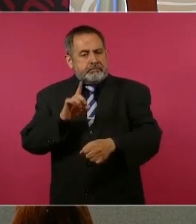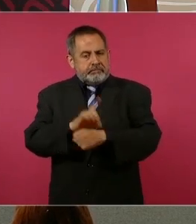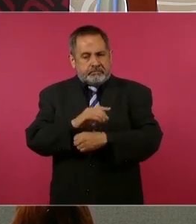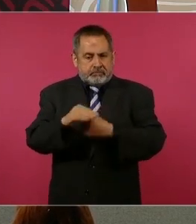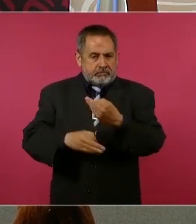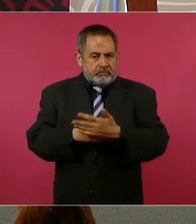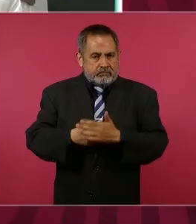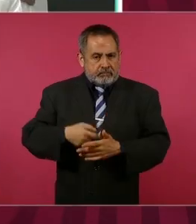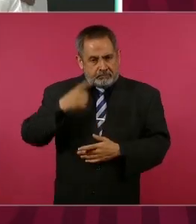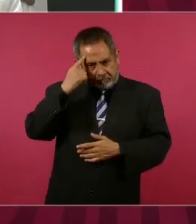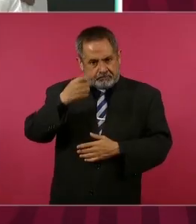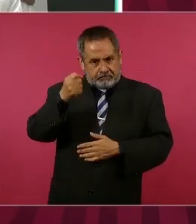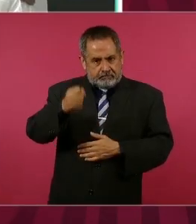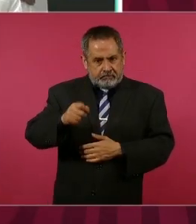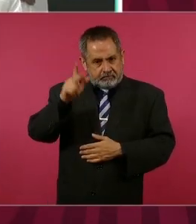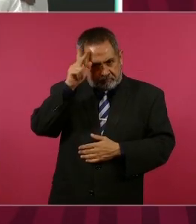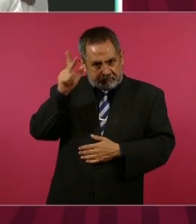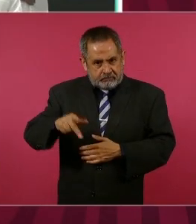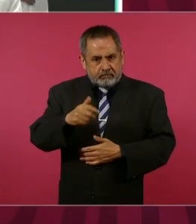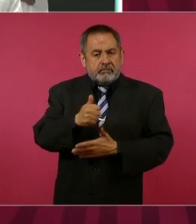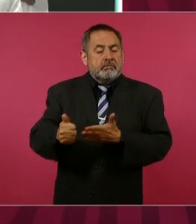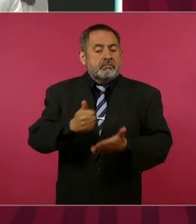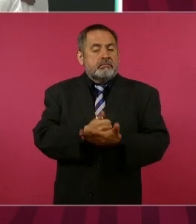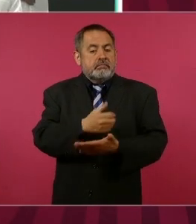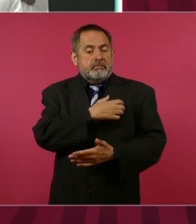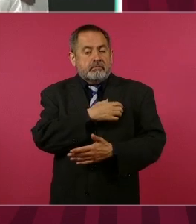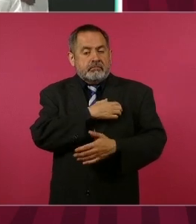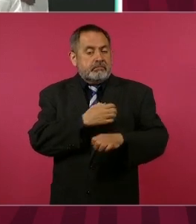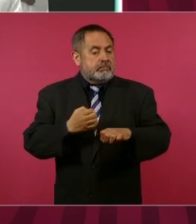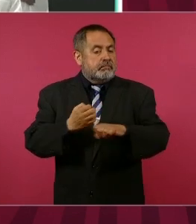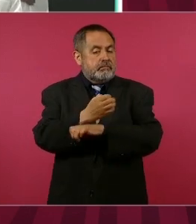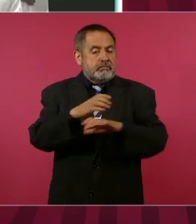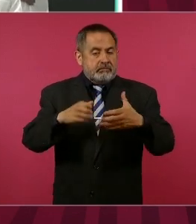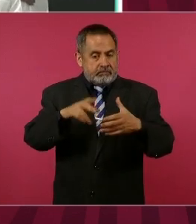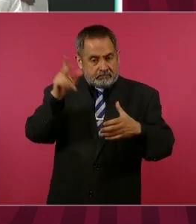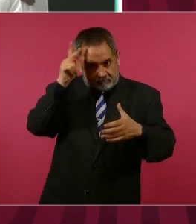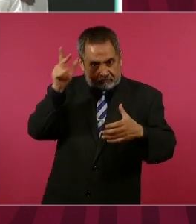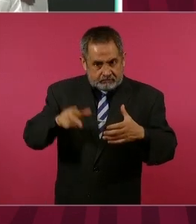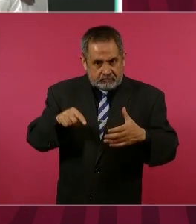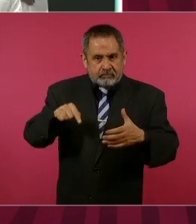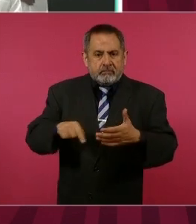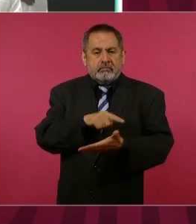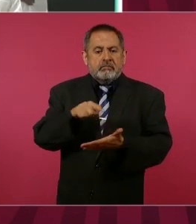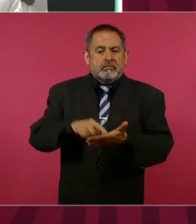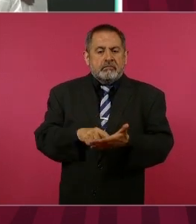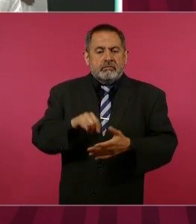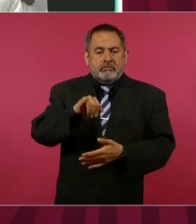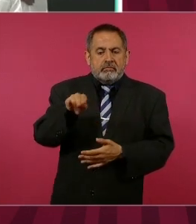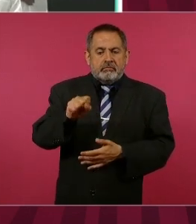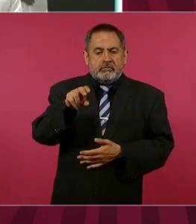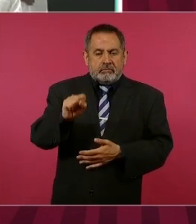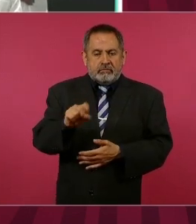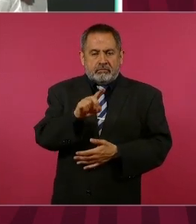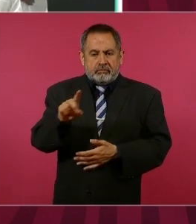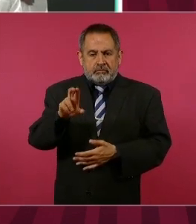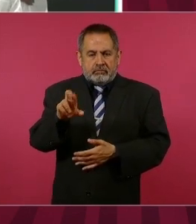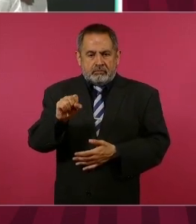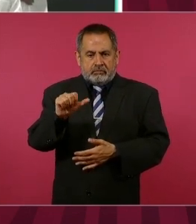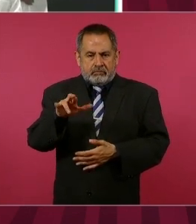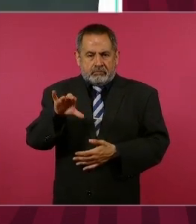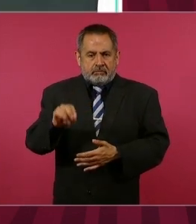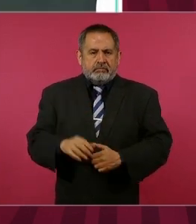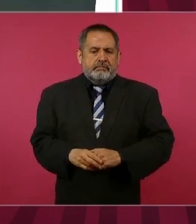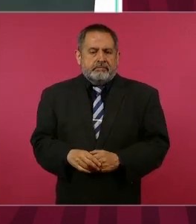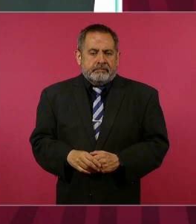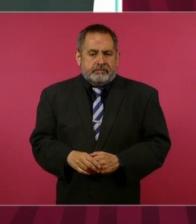saludamos desde Pachuca, capital del estado, desde el Centro de Salud Jesús del Rosal. Desde que nos convocó a las